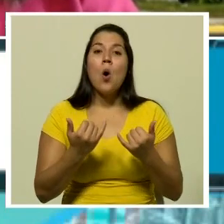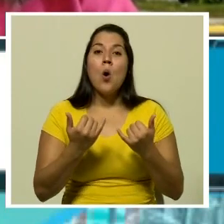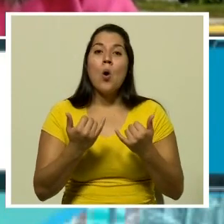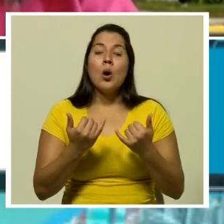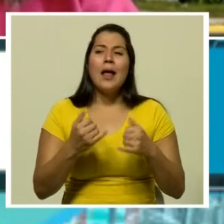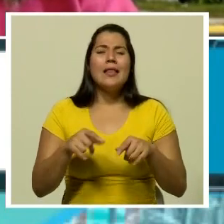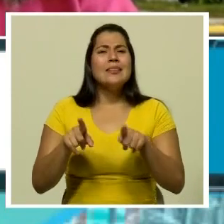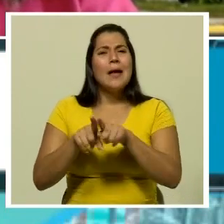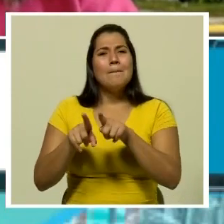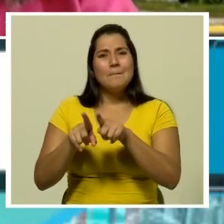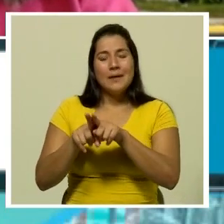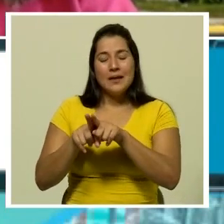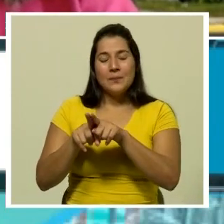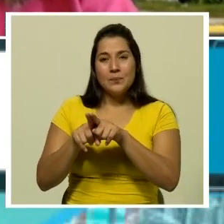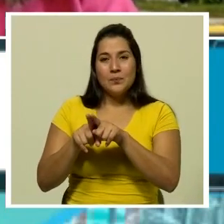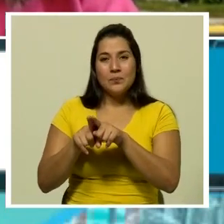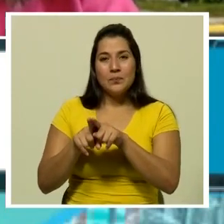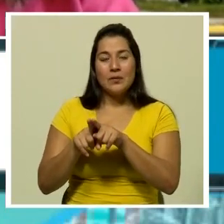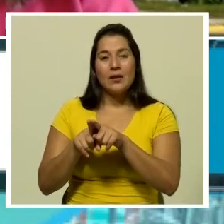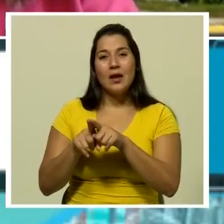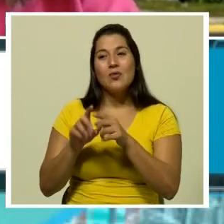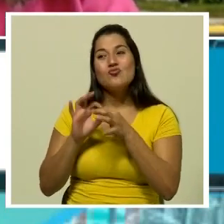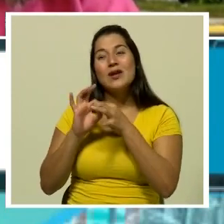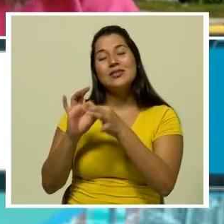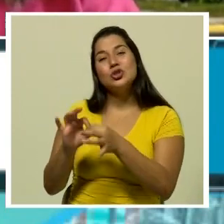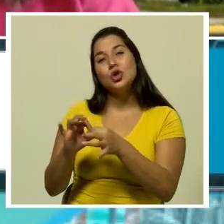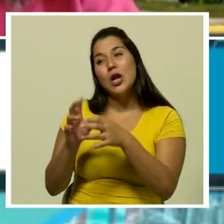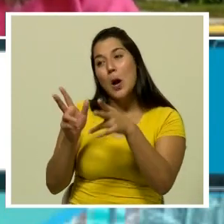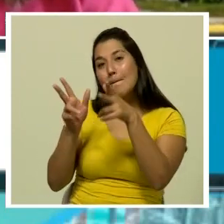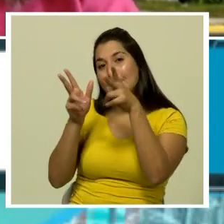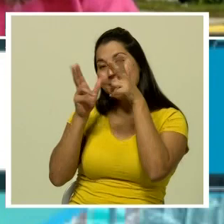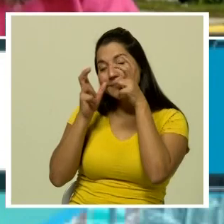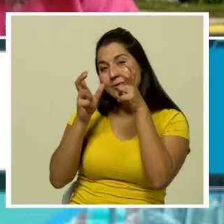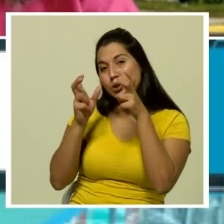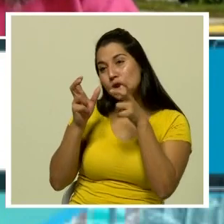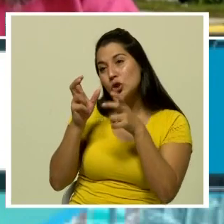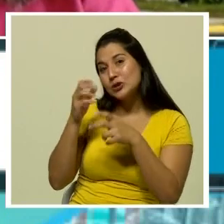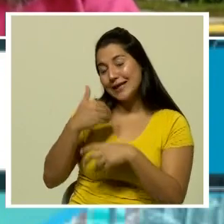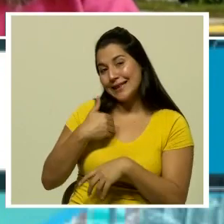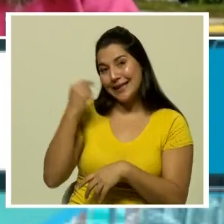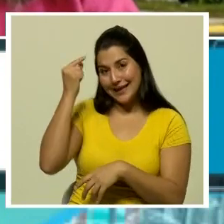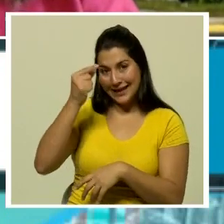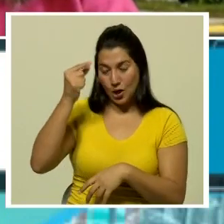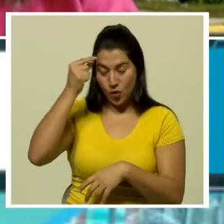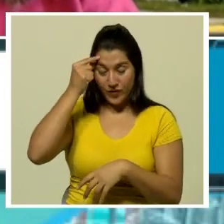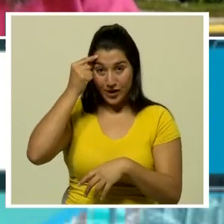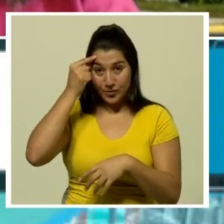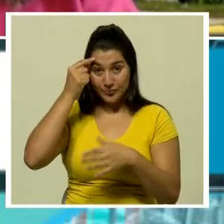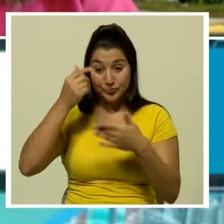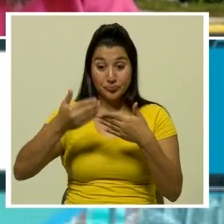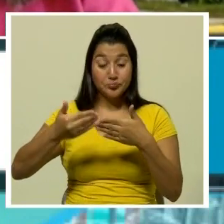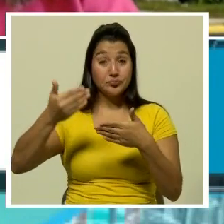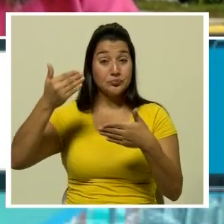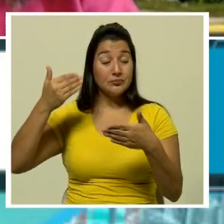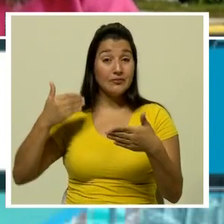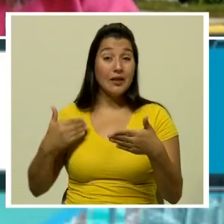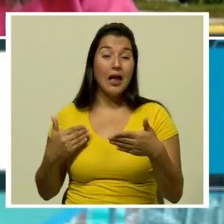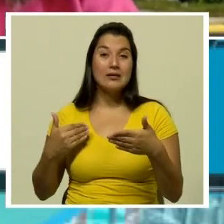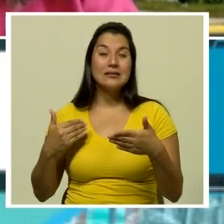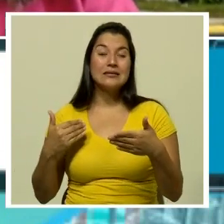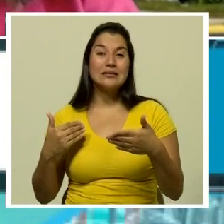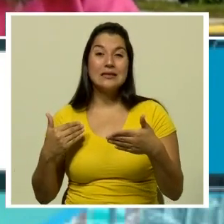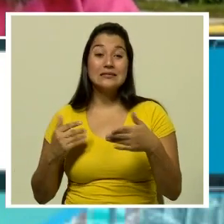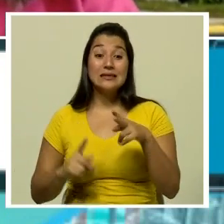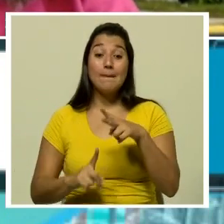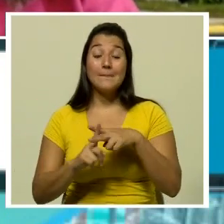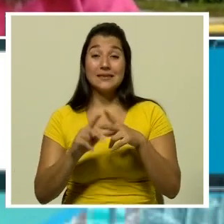merece el impacto de la pandemia sobre las percepciones del gobierno. Días antes de